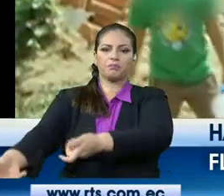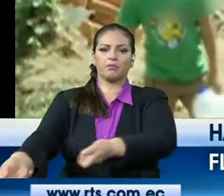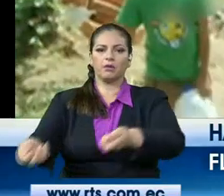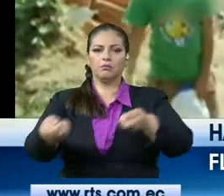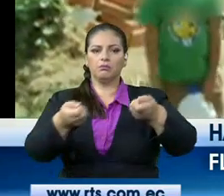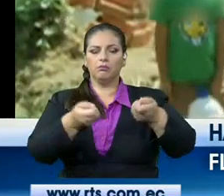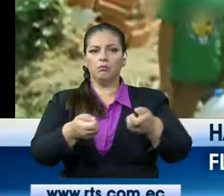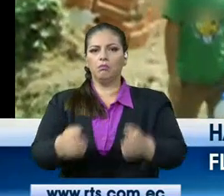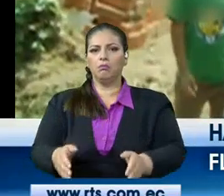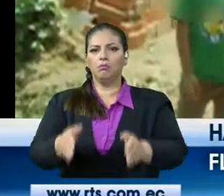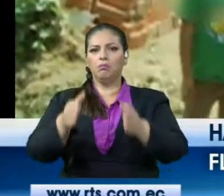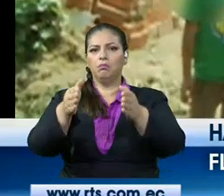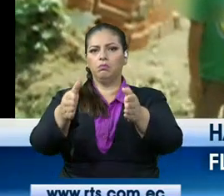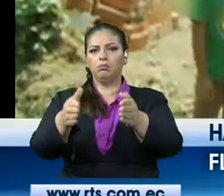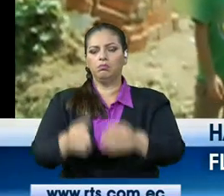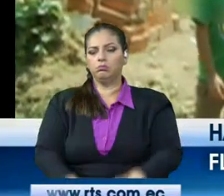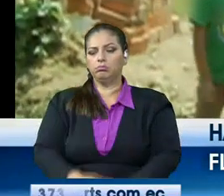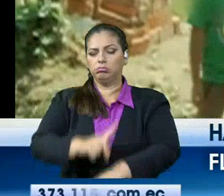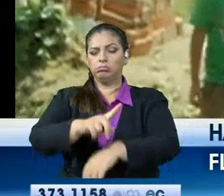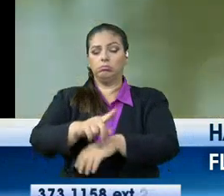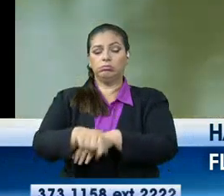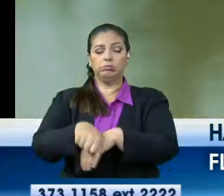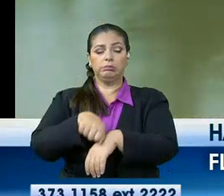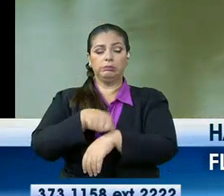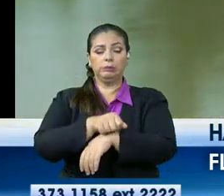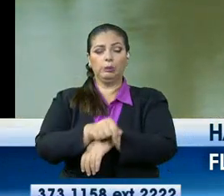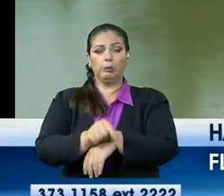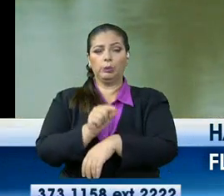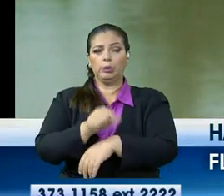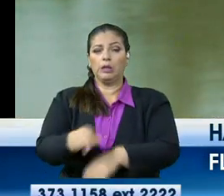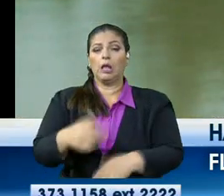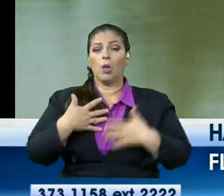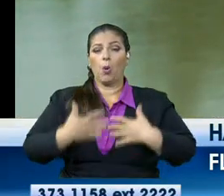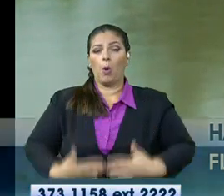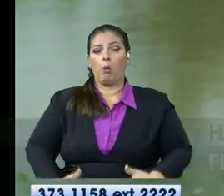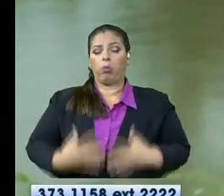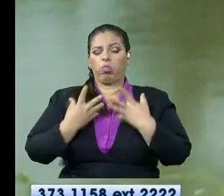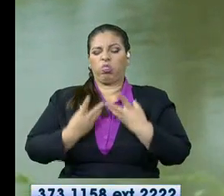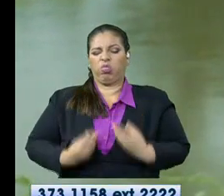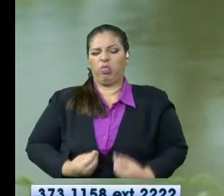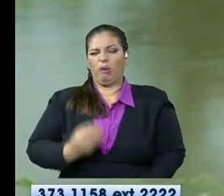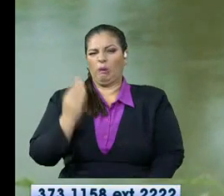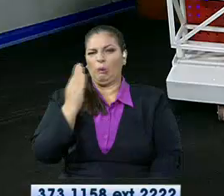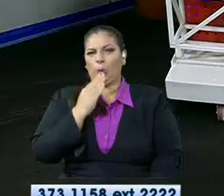los fuertes olores que salían del féretro, informó Charlie Pisa.